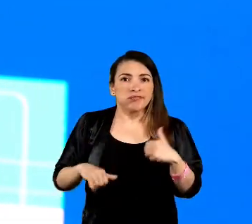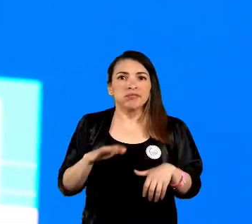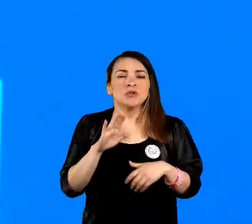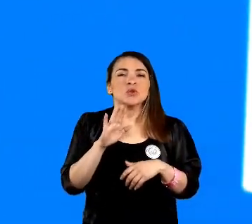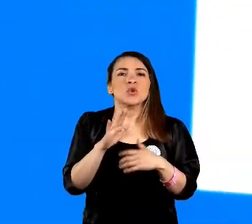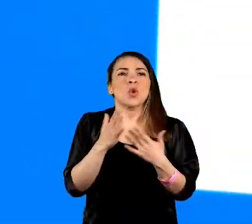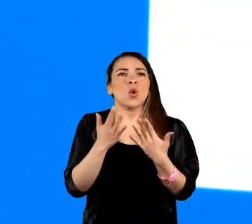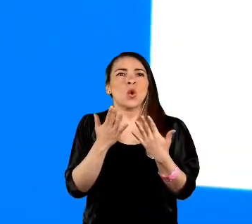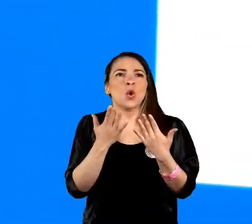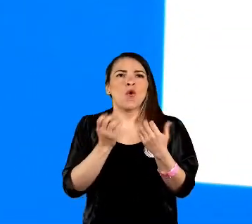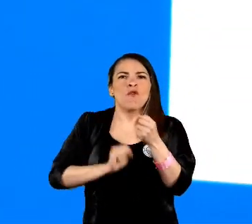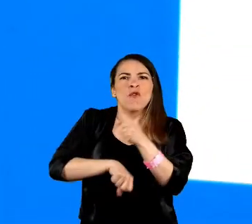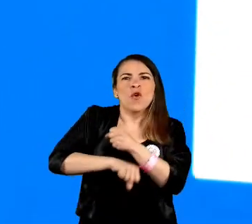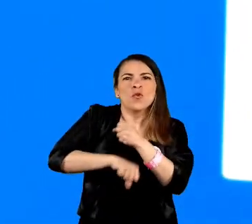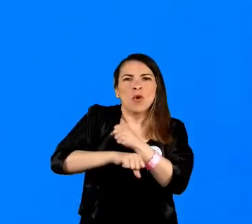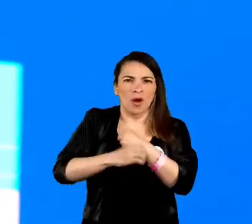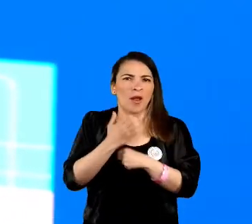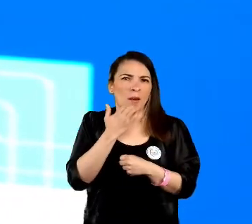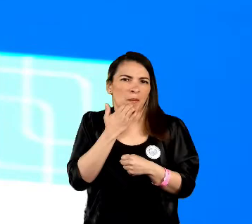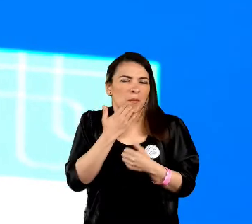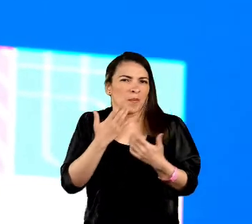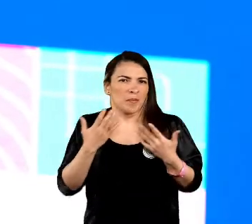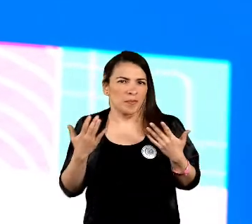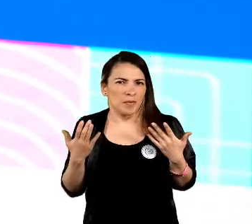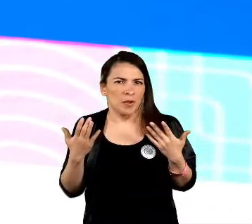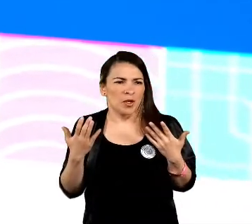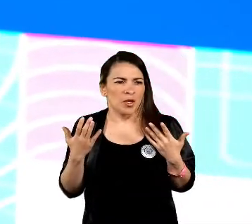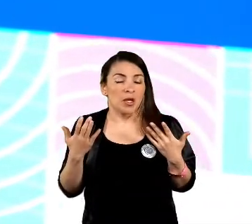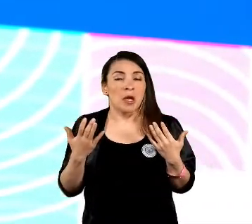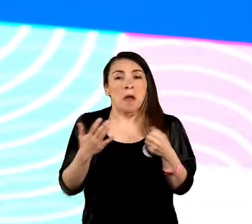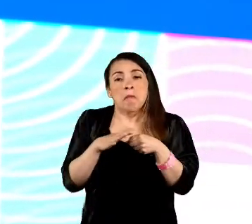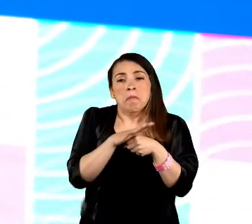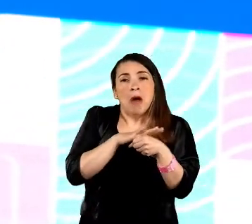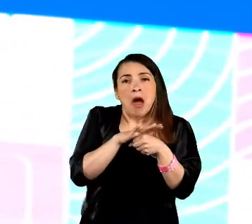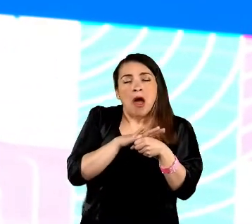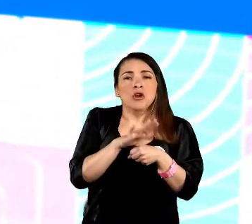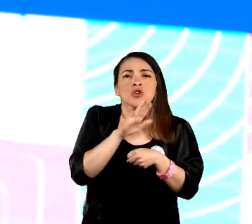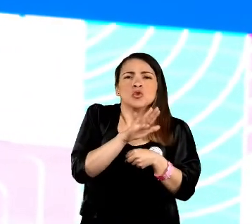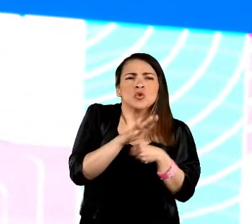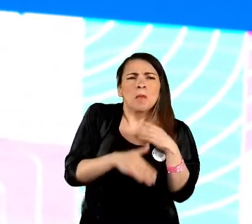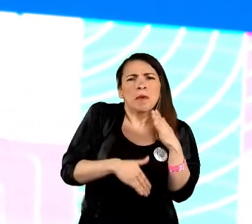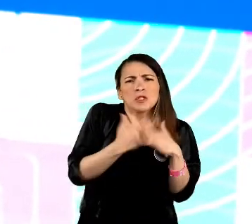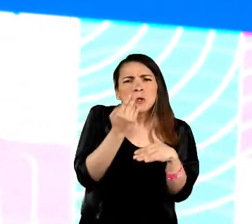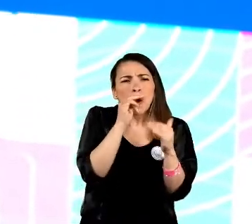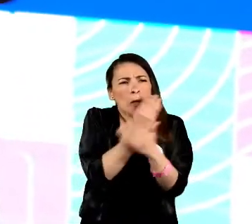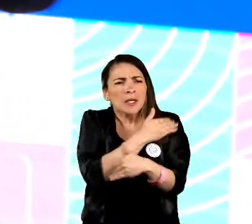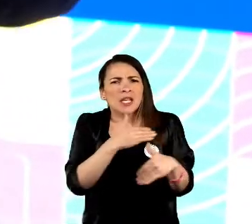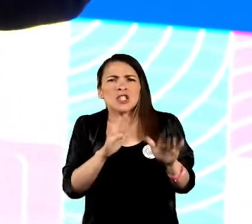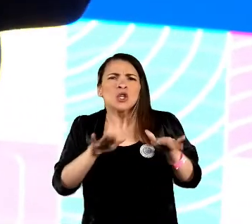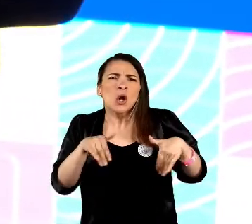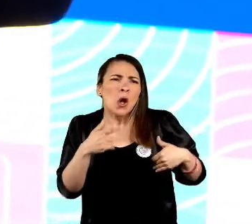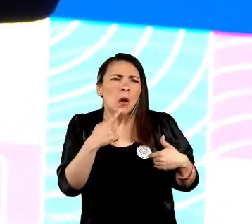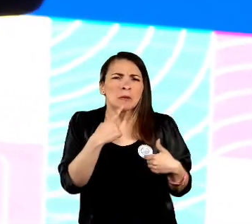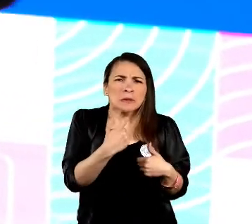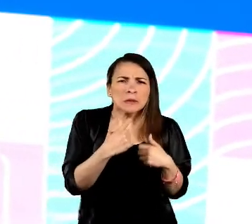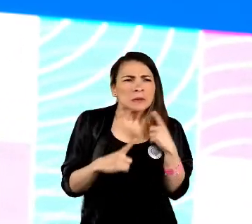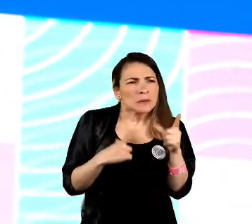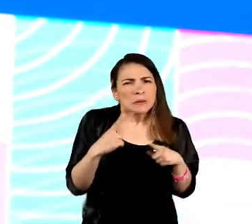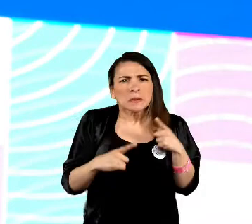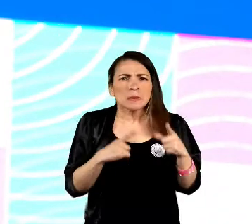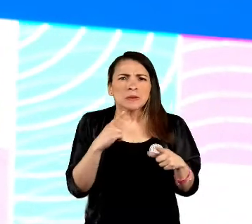empezó jugando fútbol en el barrio pero en el proceso en el día a día